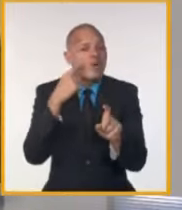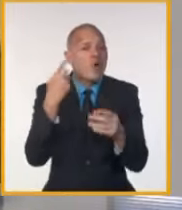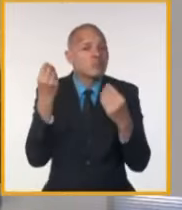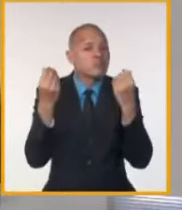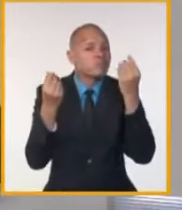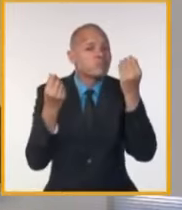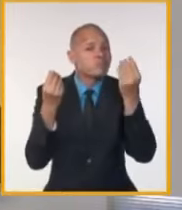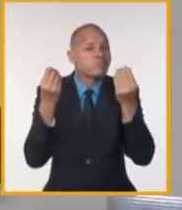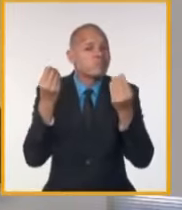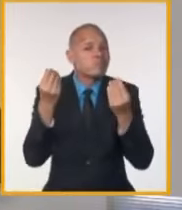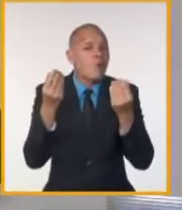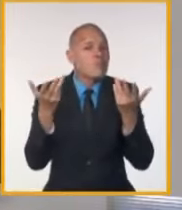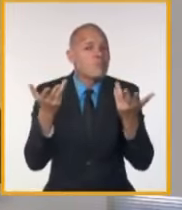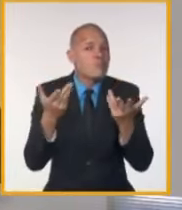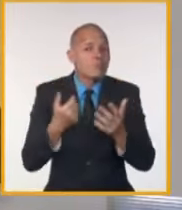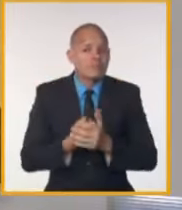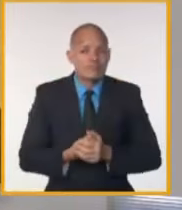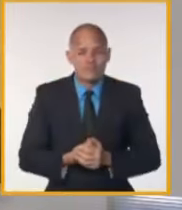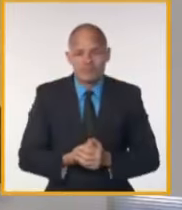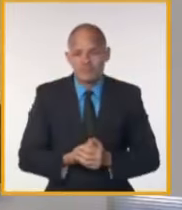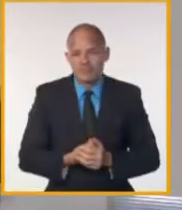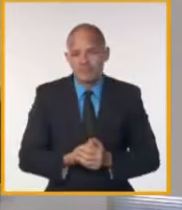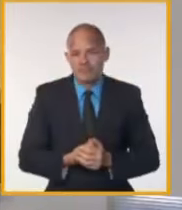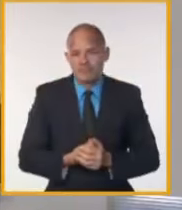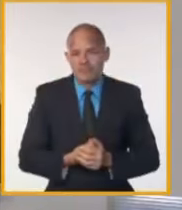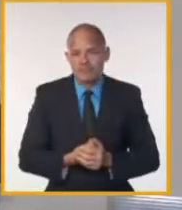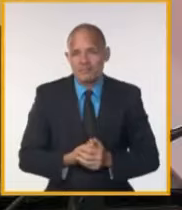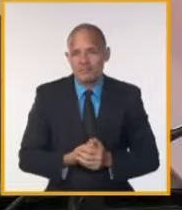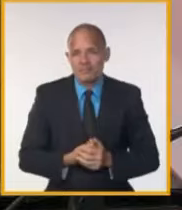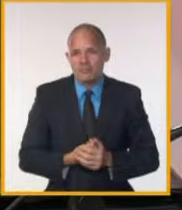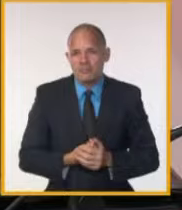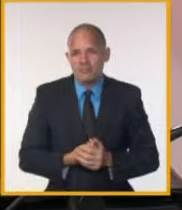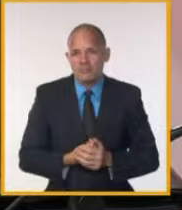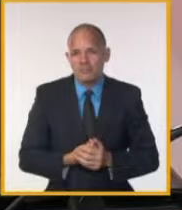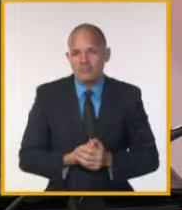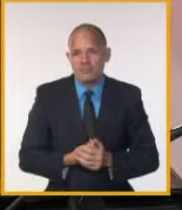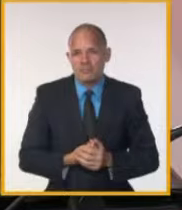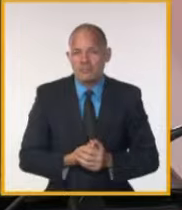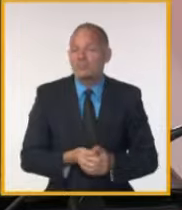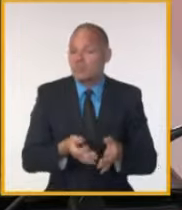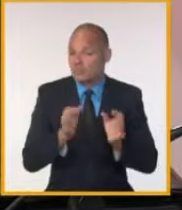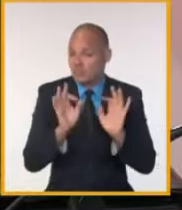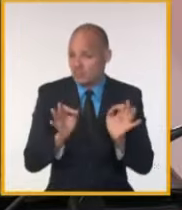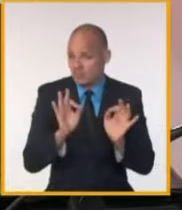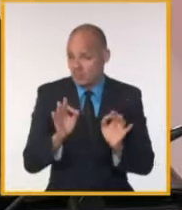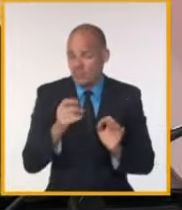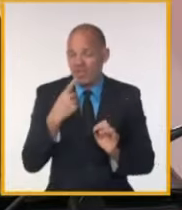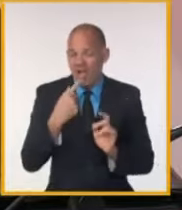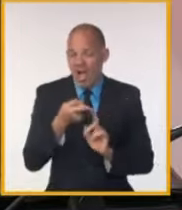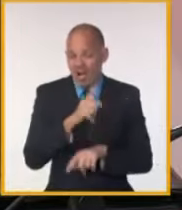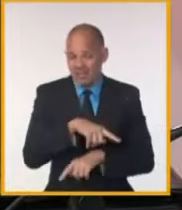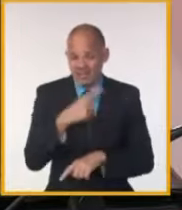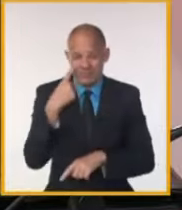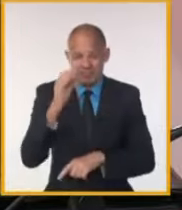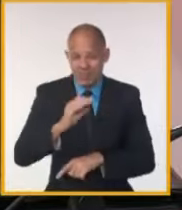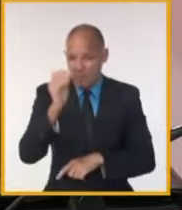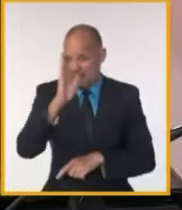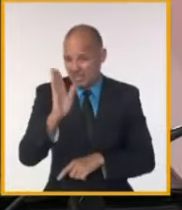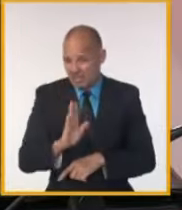esa opción ahí lo ocurrido ayer en Brasil como tú decías en esas elecciones municipales donde las fuerzas bsor